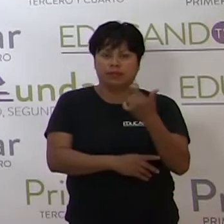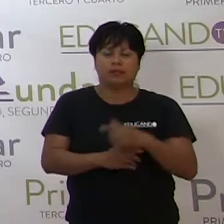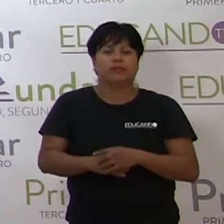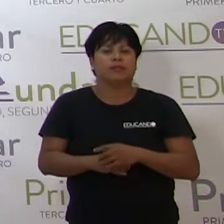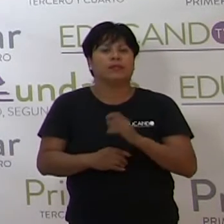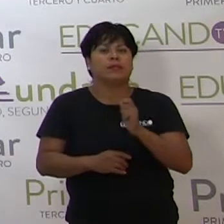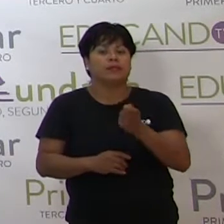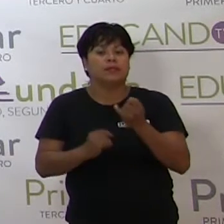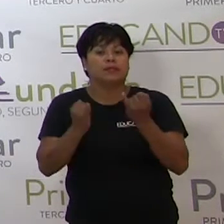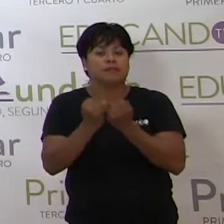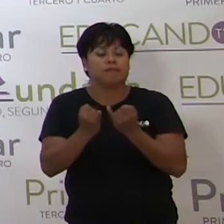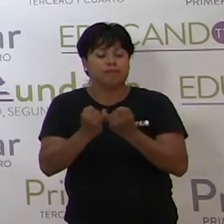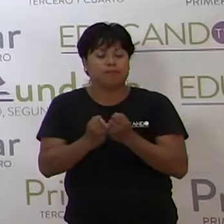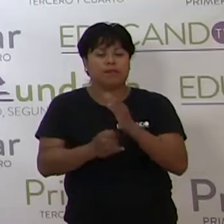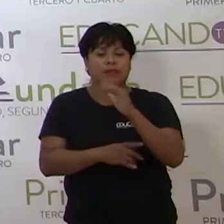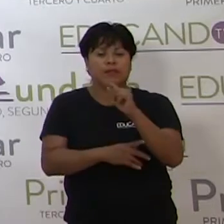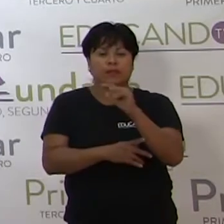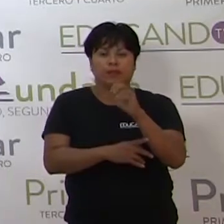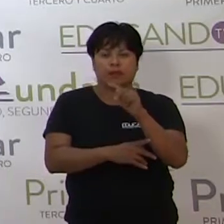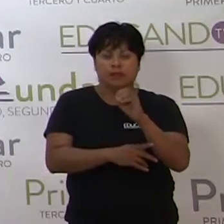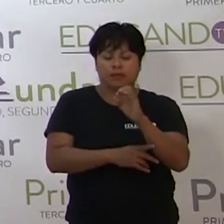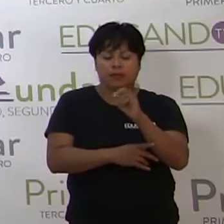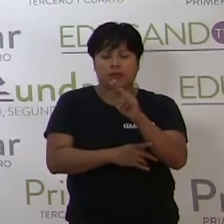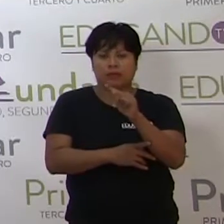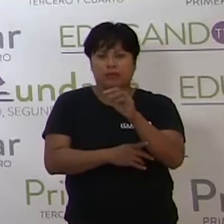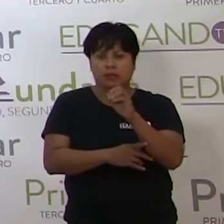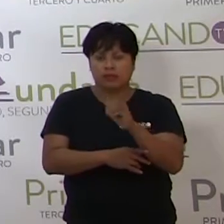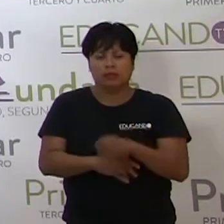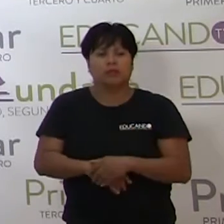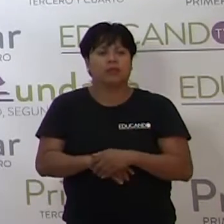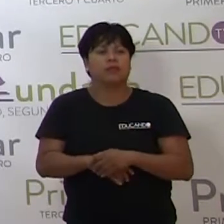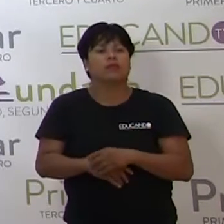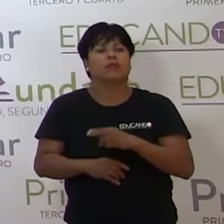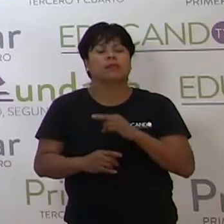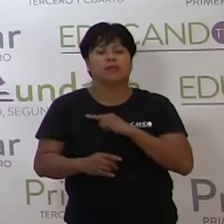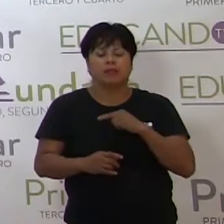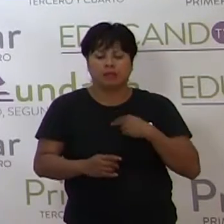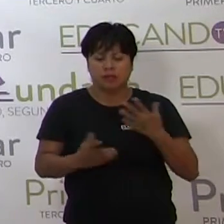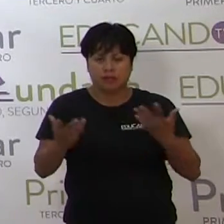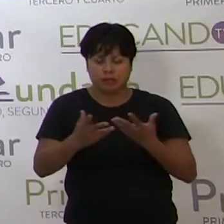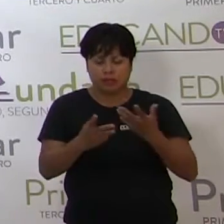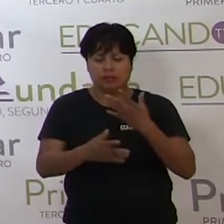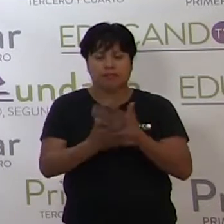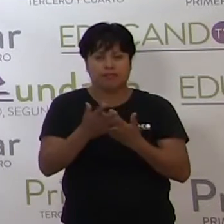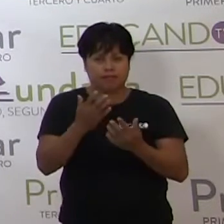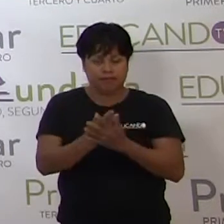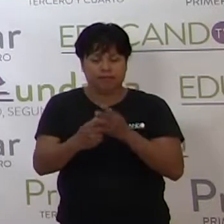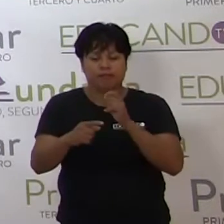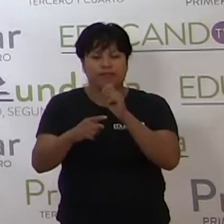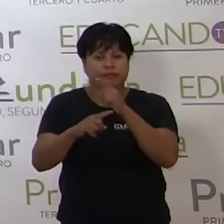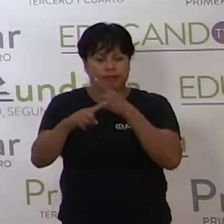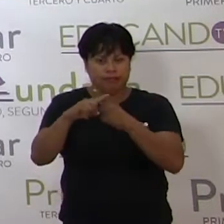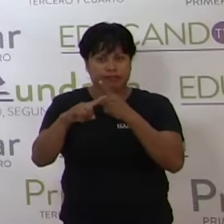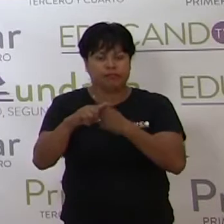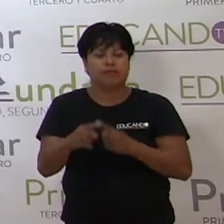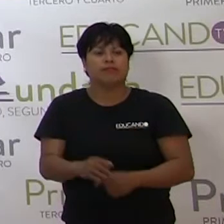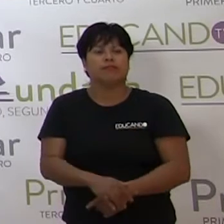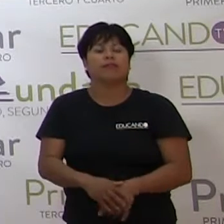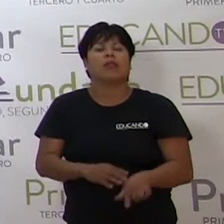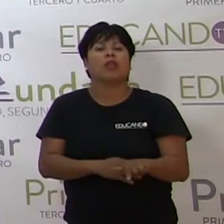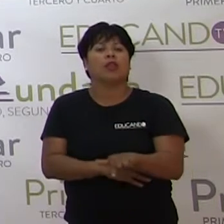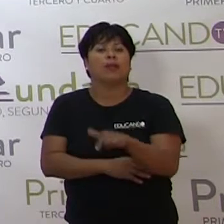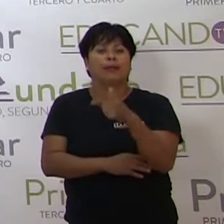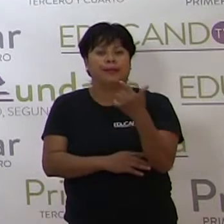es igual a cateto opuesto. Hagamos la multiplicación.